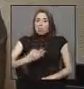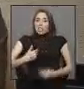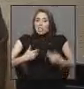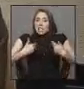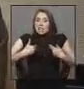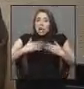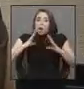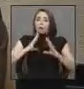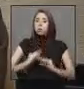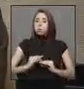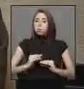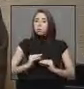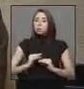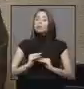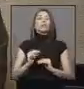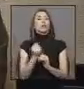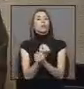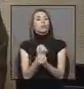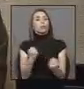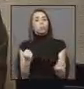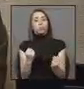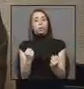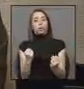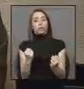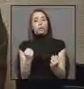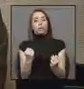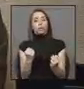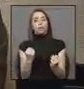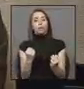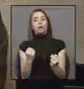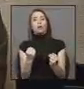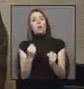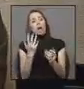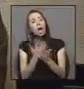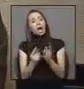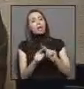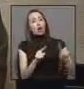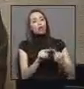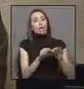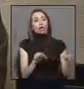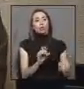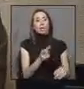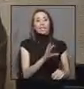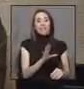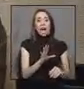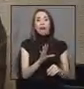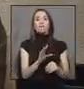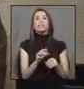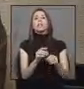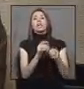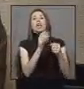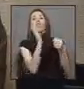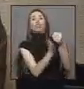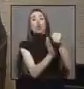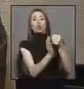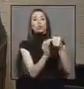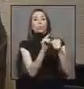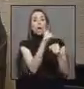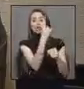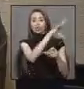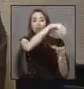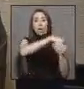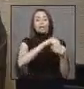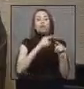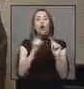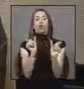persona, que no puede subsumirse en otras conductas más graves como la tortura, pues lo que se busca